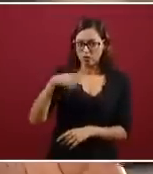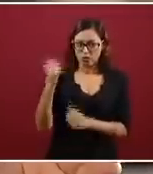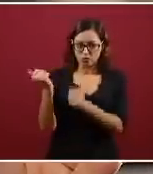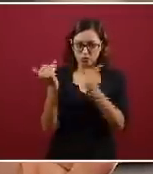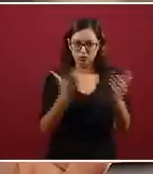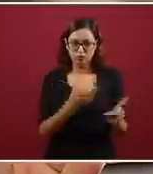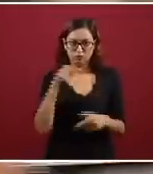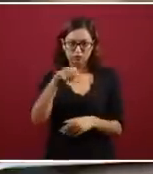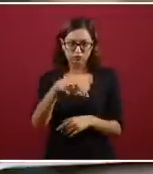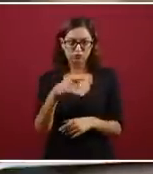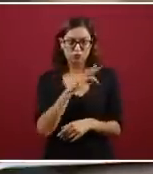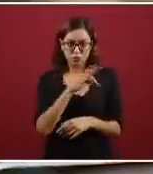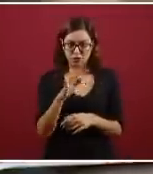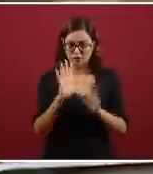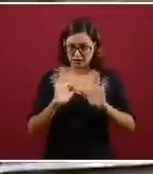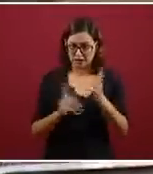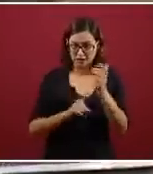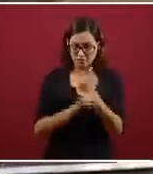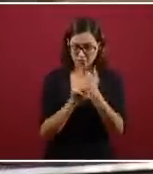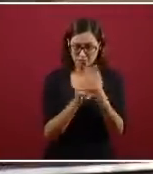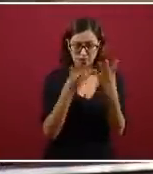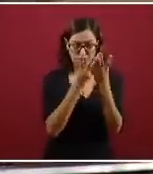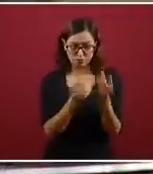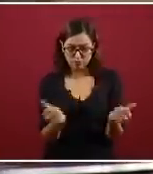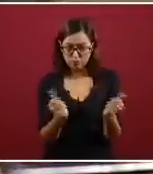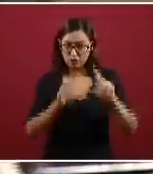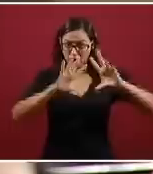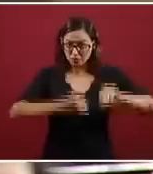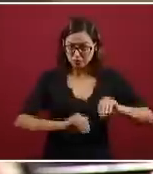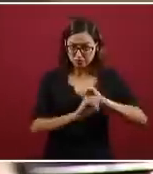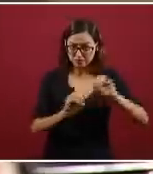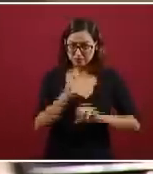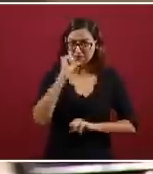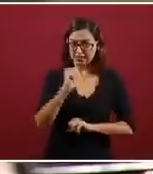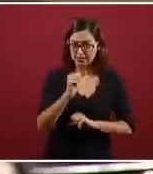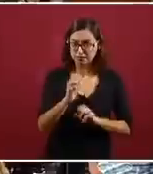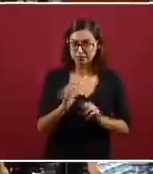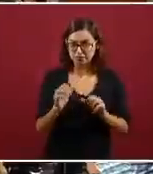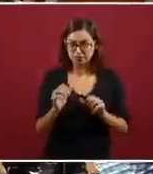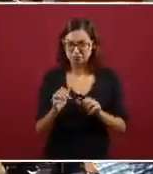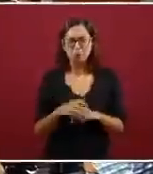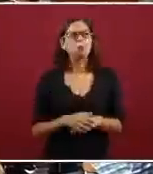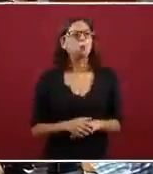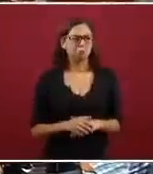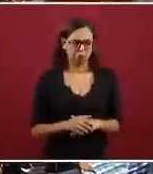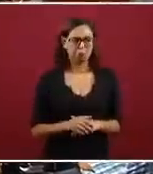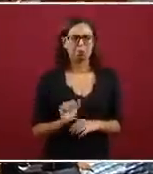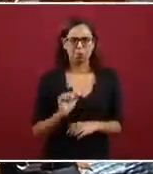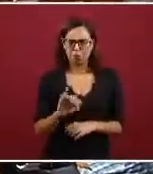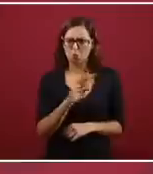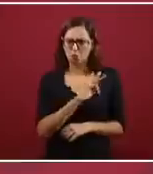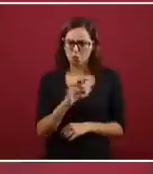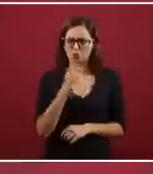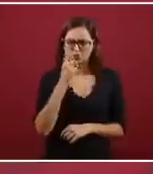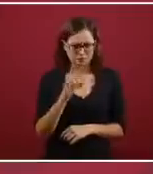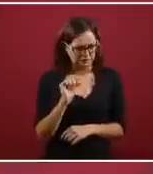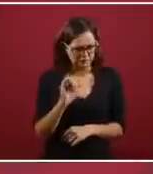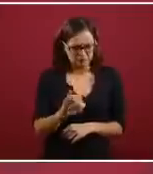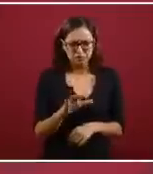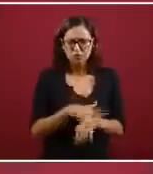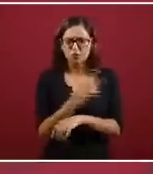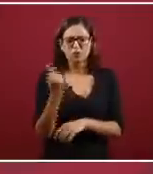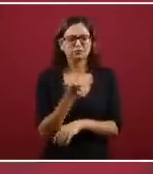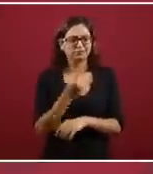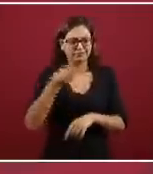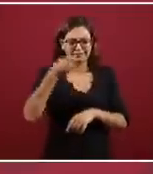el plan que se hizo? ¿Podemos decir que ya no habrá apagones en Baja California Sur? Sí, porque es una prioridad.